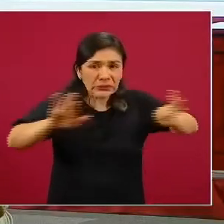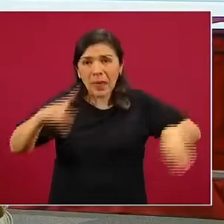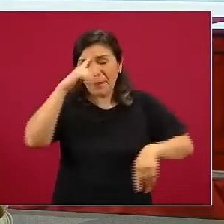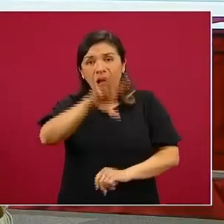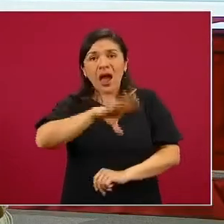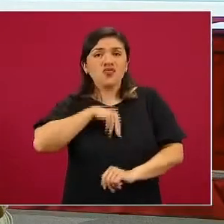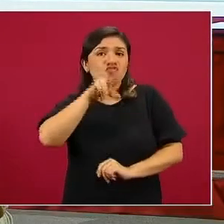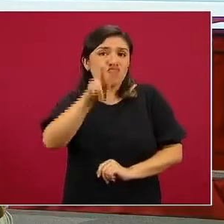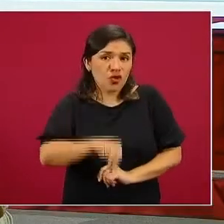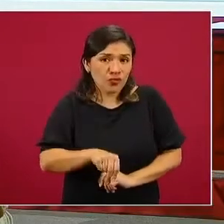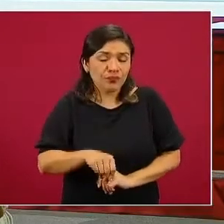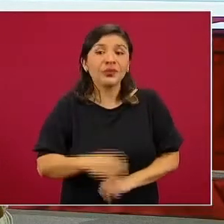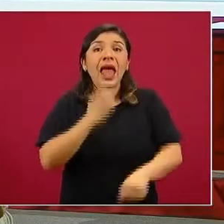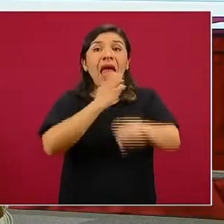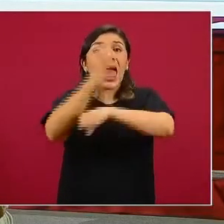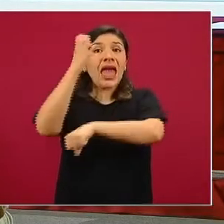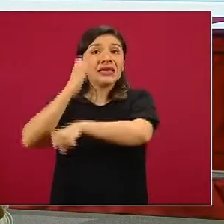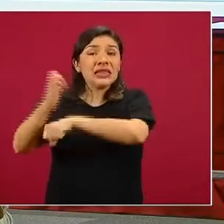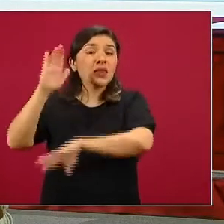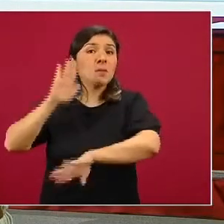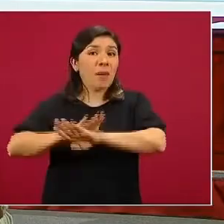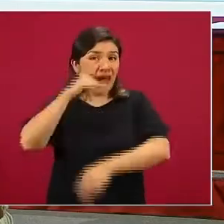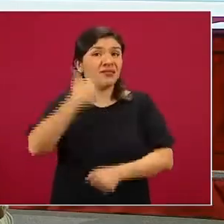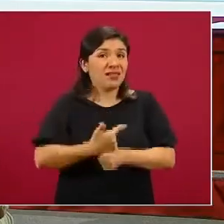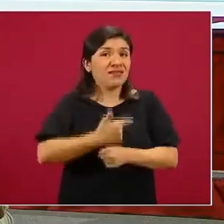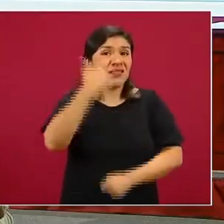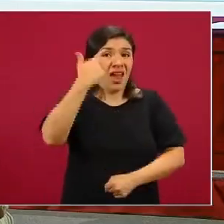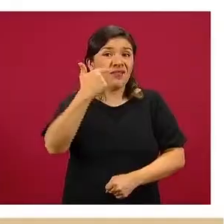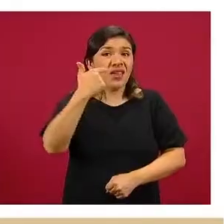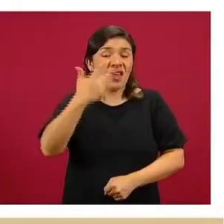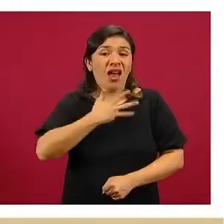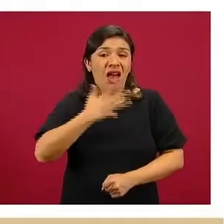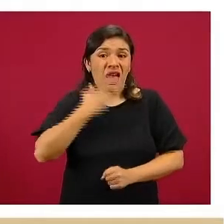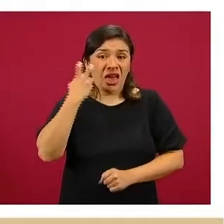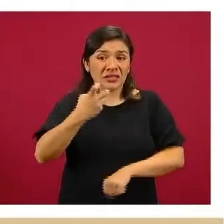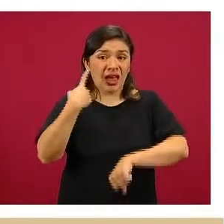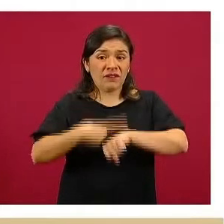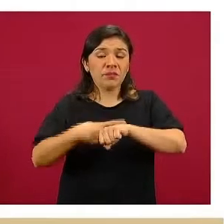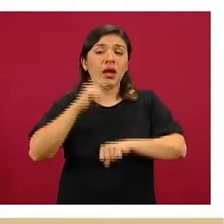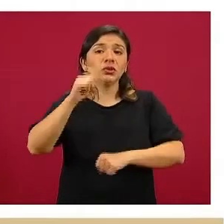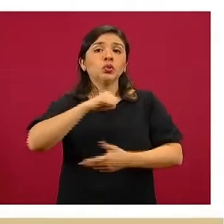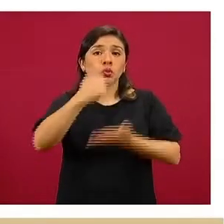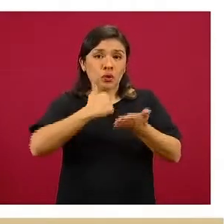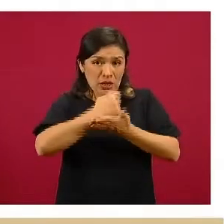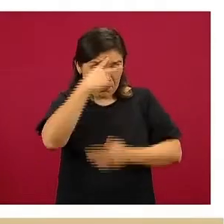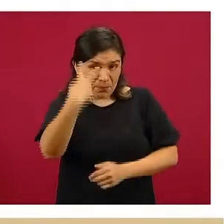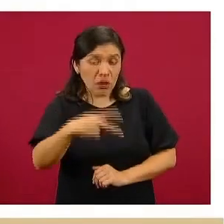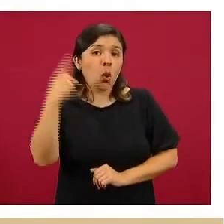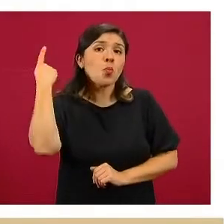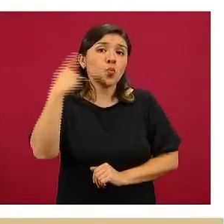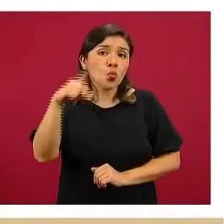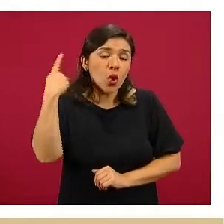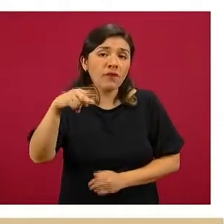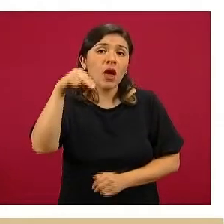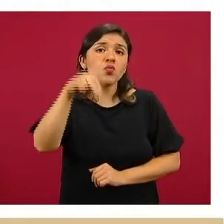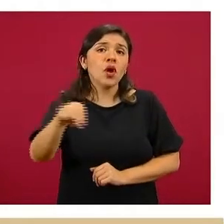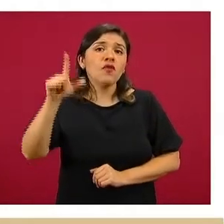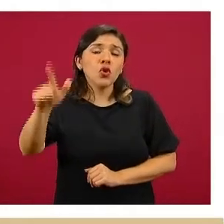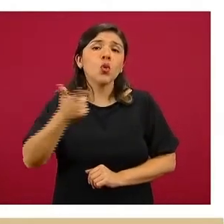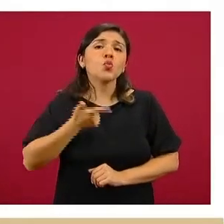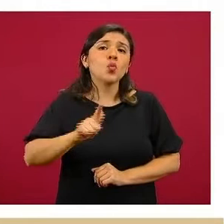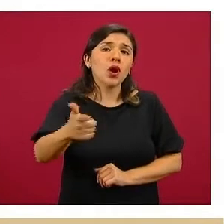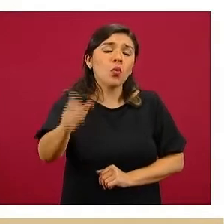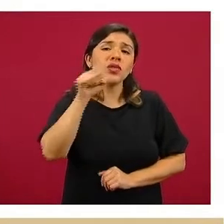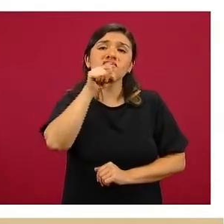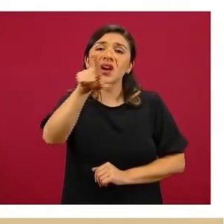enfermedad. Las entidades federativas más afectadas por esta enfermedad fue Ciudad de México, Puebla, Nuevo León,